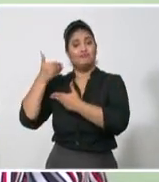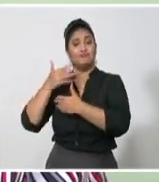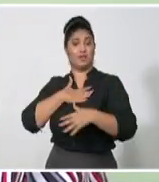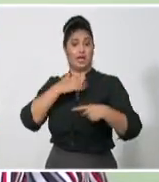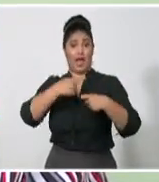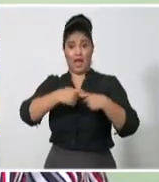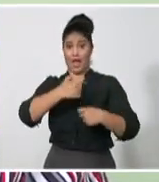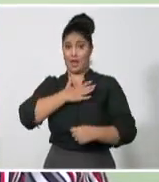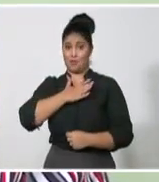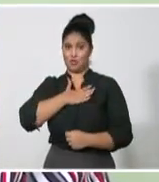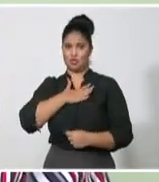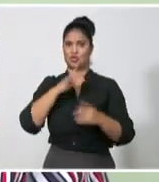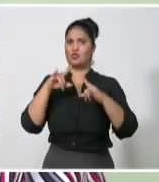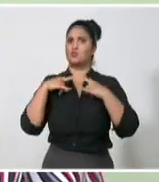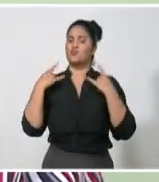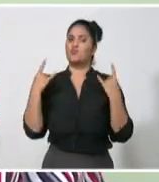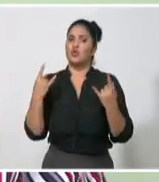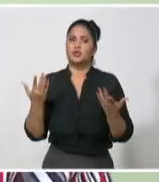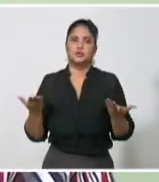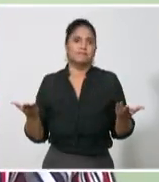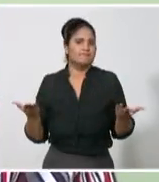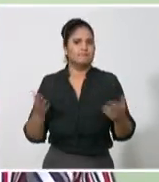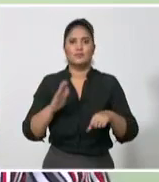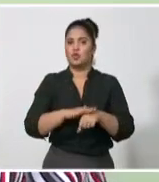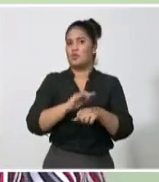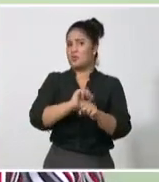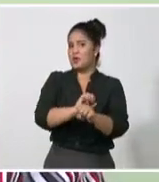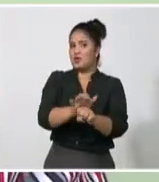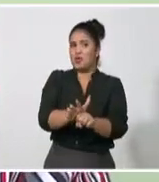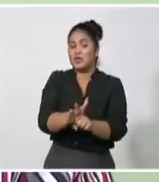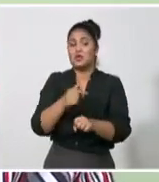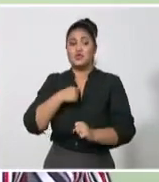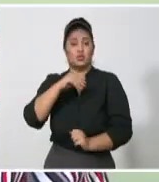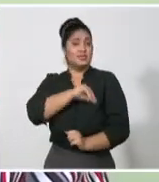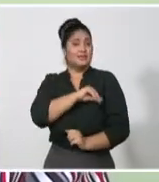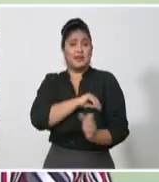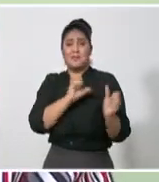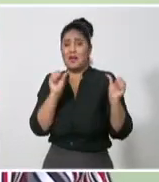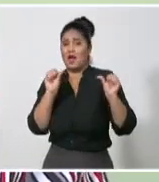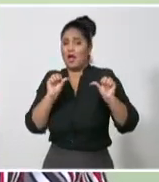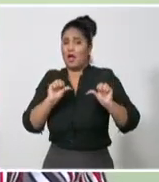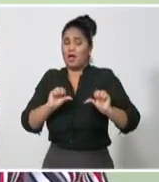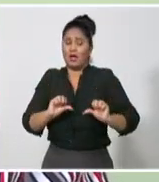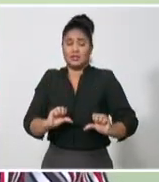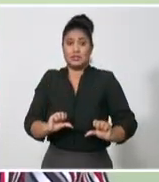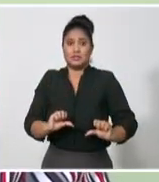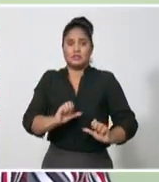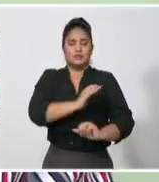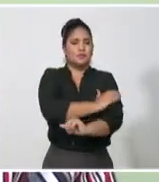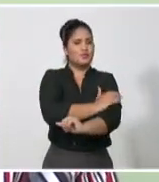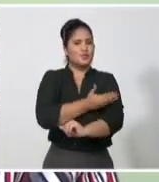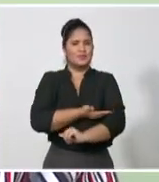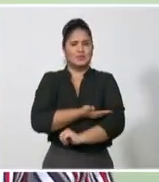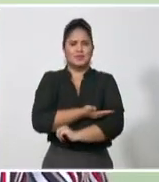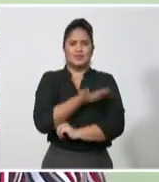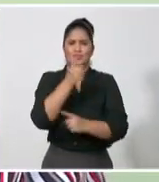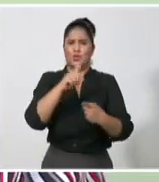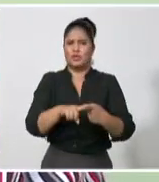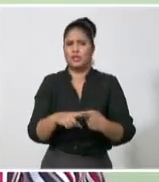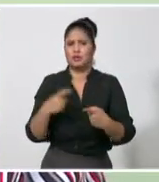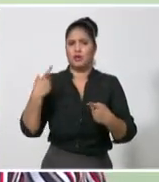tuve muchas reacciones, yo me sentí muy mal, me subió presión, tuve